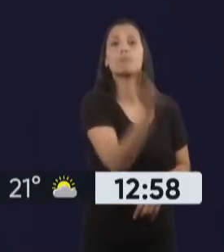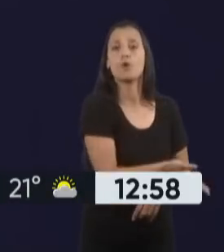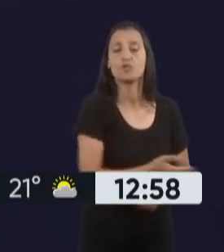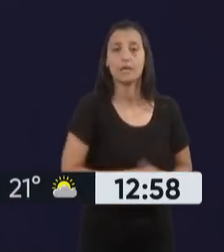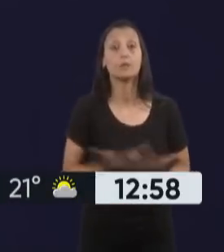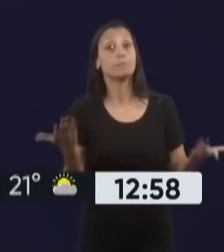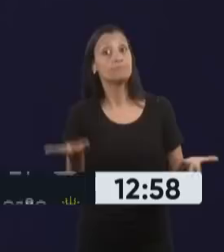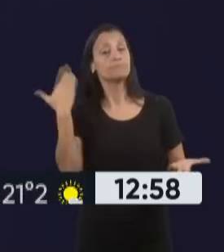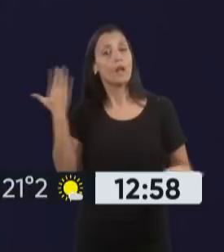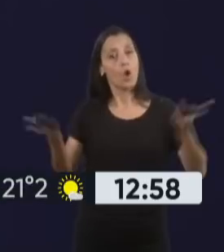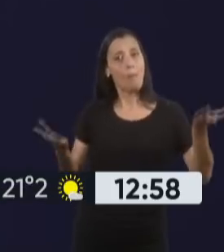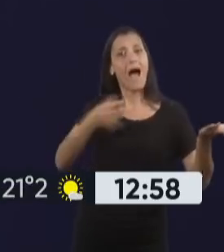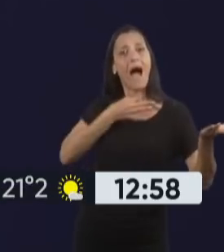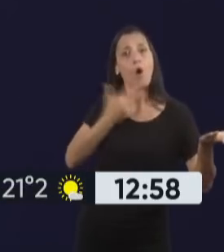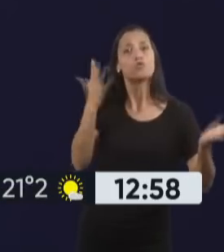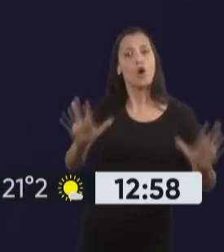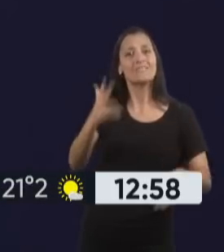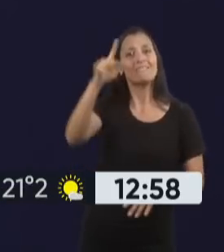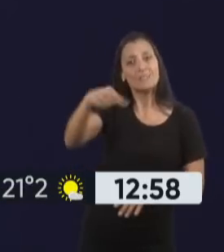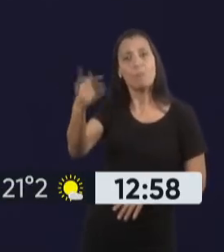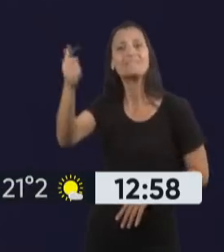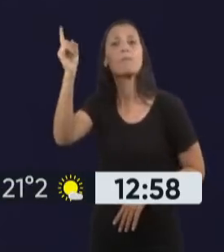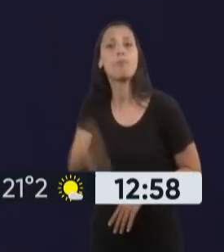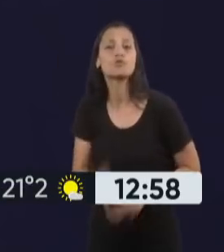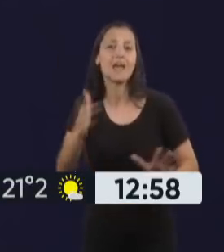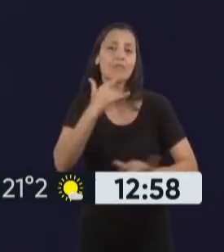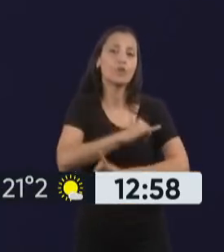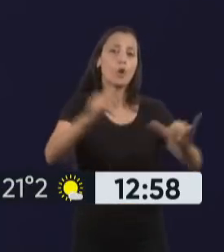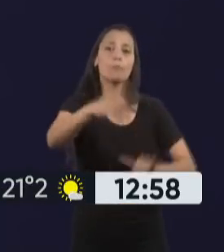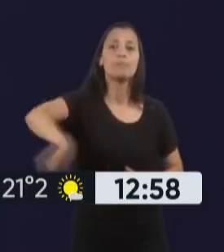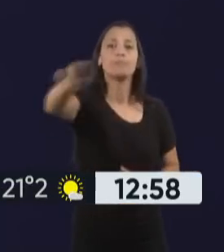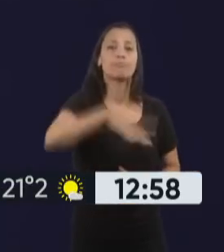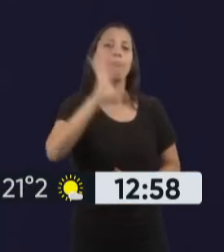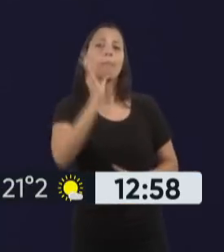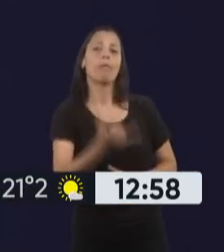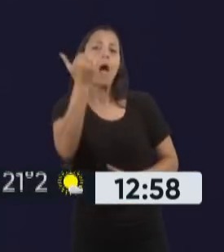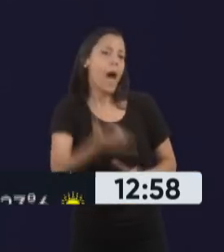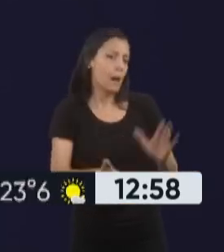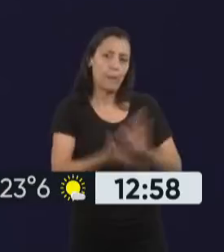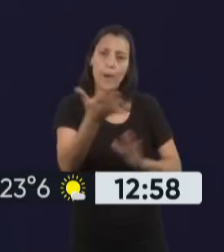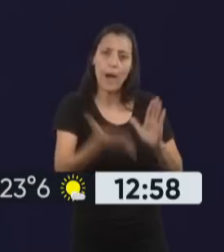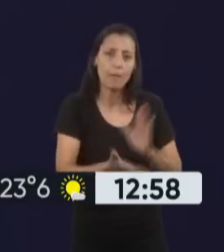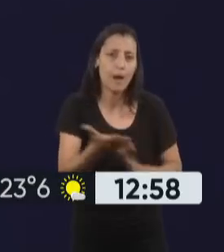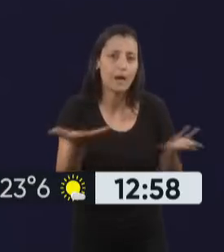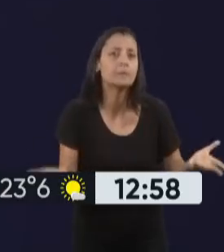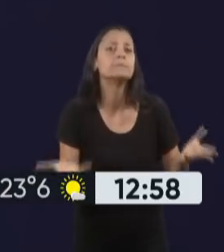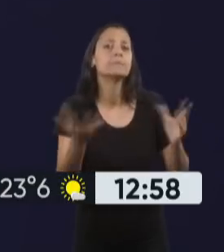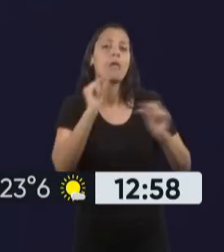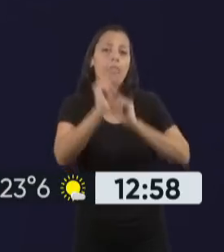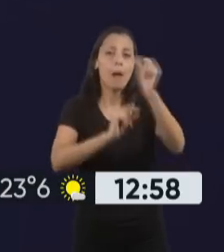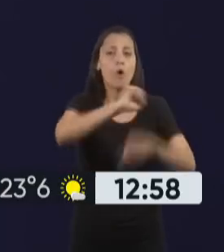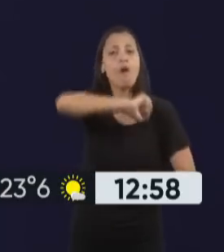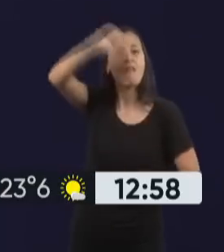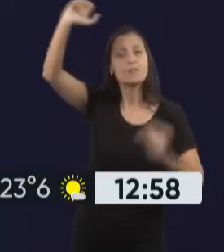2,2%, cuando en agosto había sido del 3,6%, simplemente para marcar una clara tendencia y esta